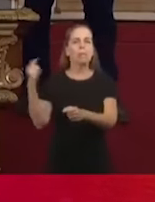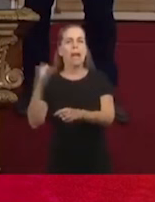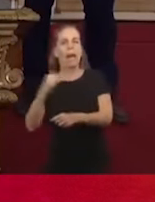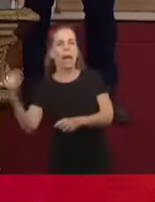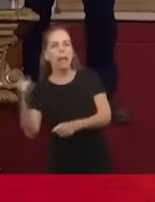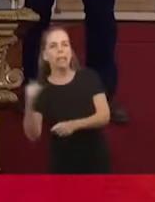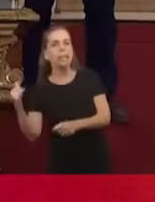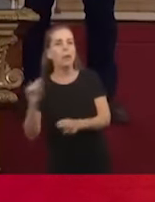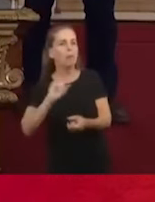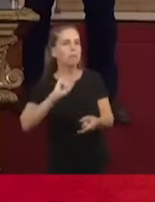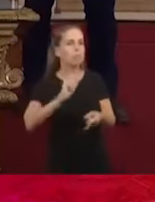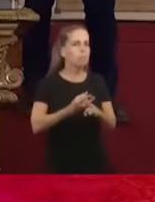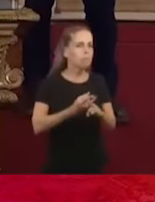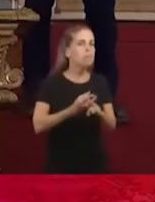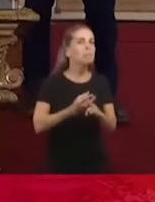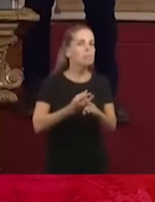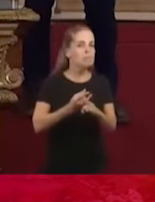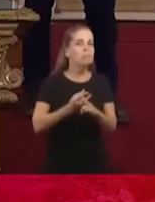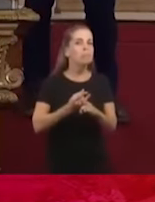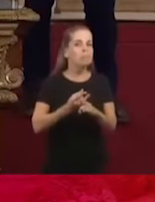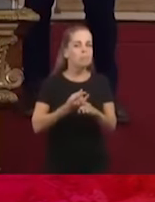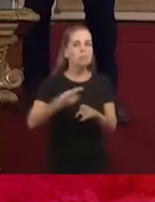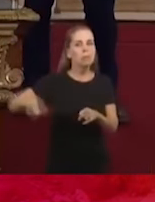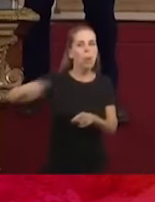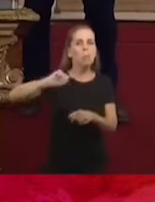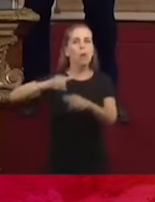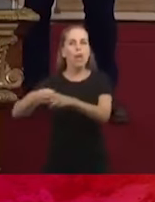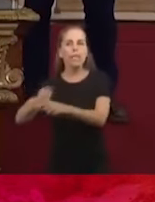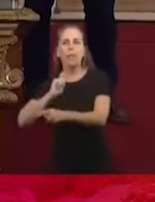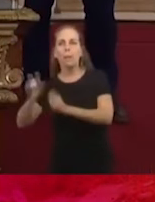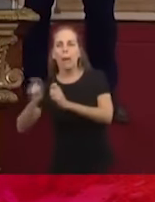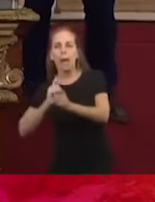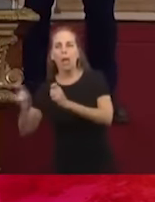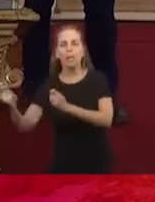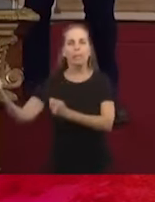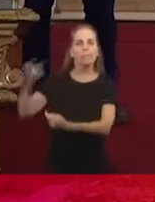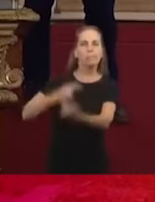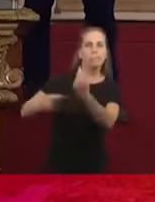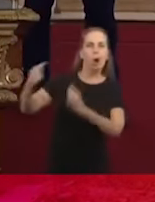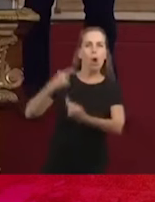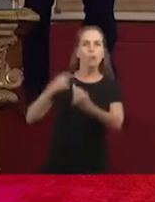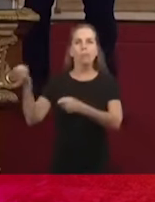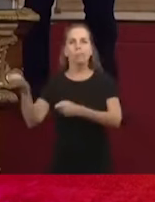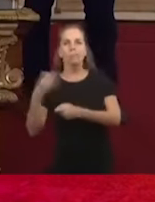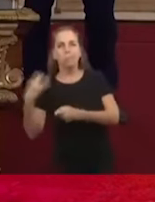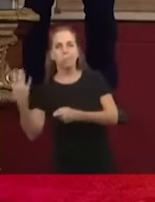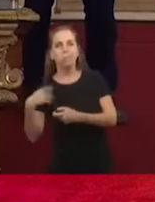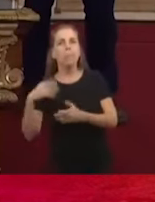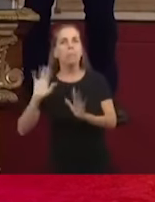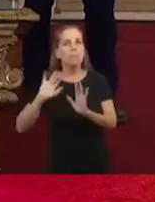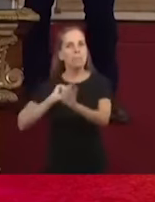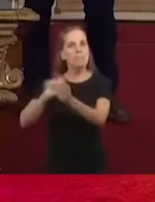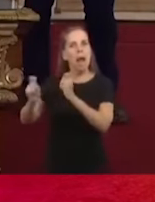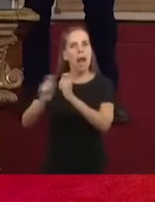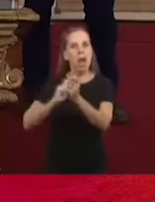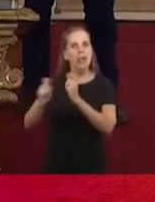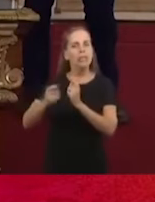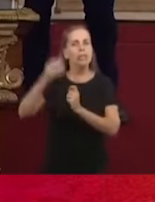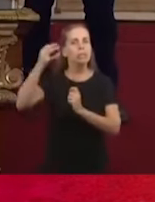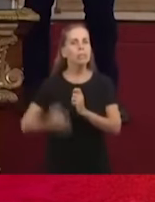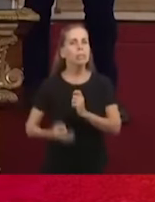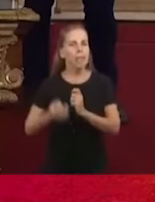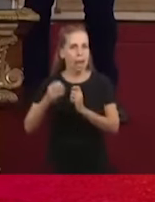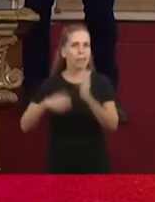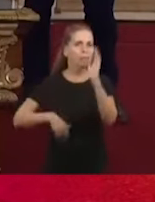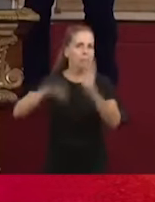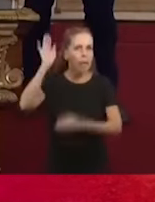fiscal, que tuvo media sanción en diputados, una reversión de este paquete porque, bueno, se cayó del tratamiento legislativo